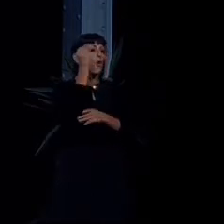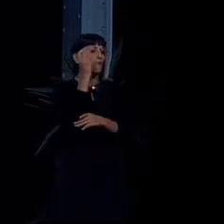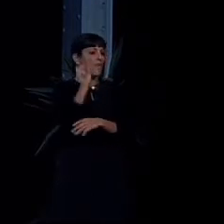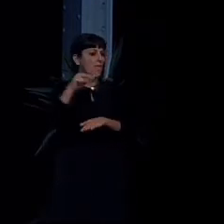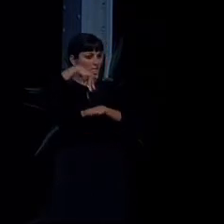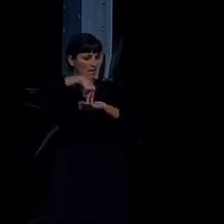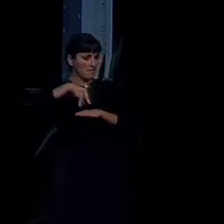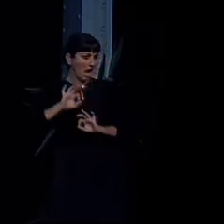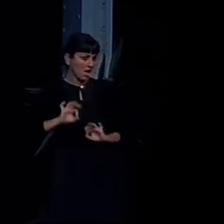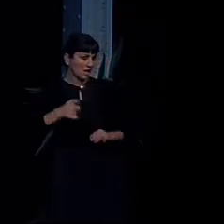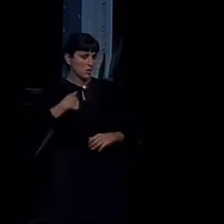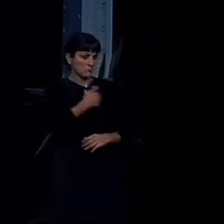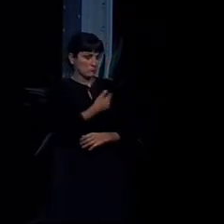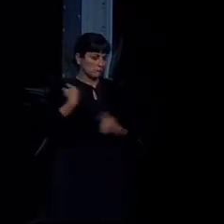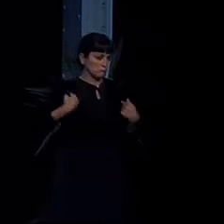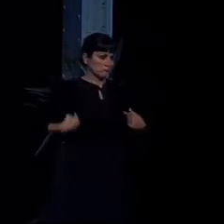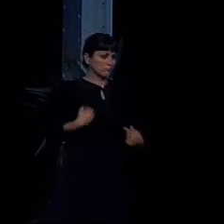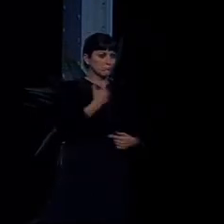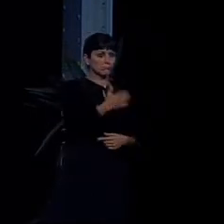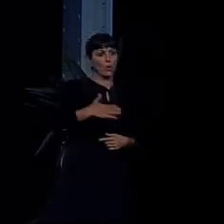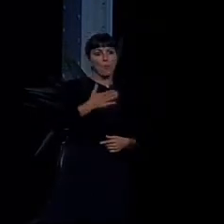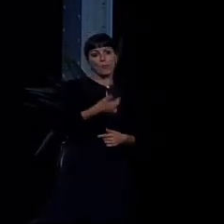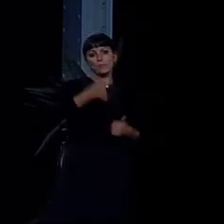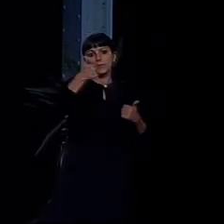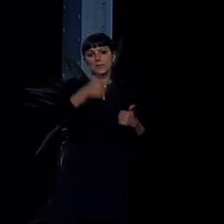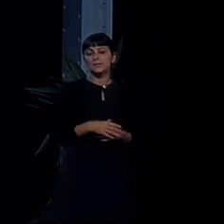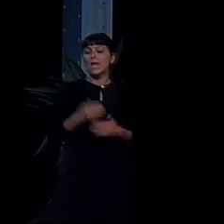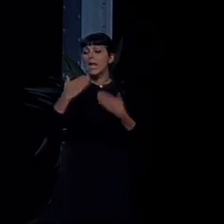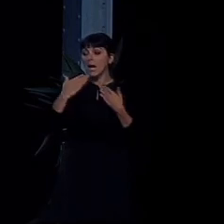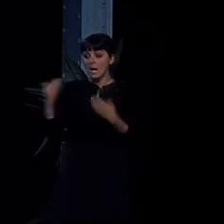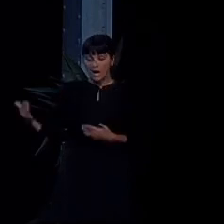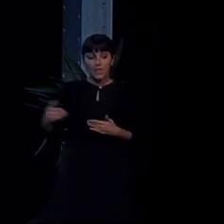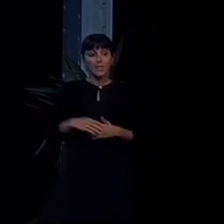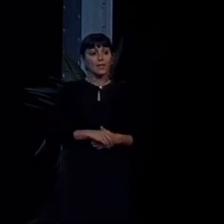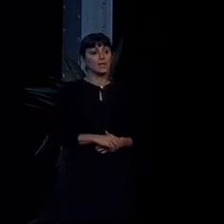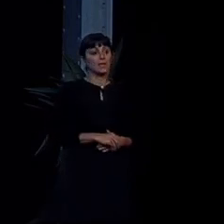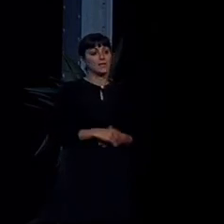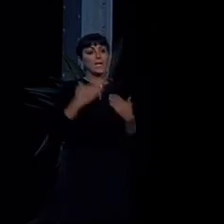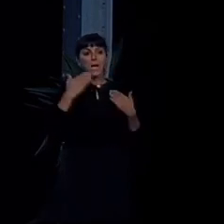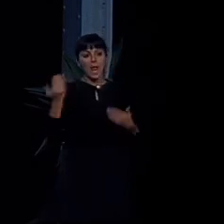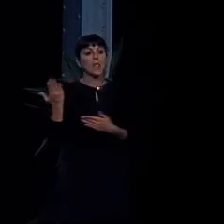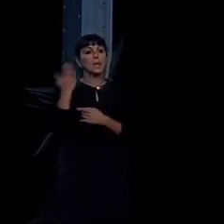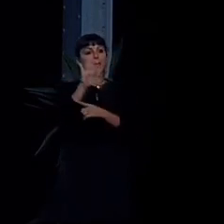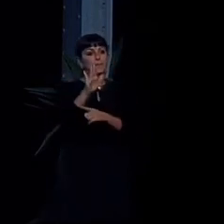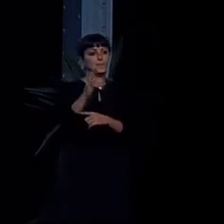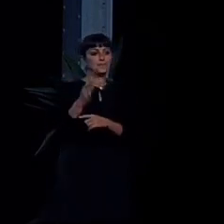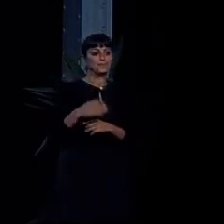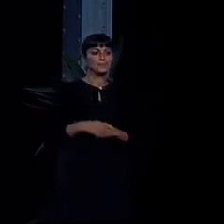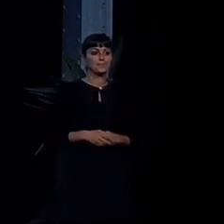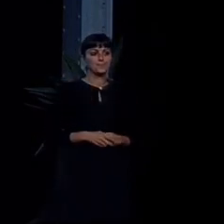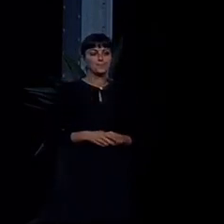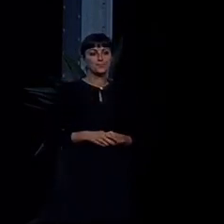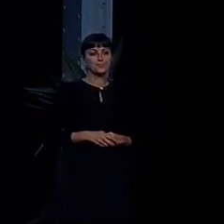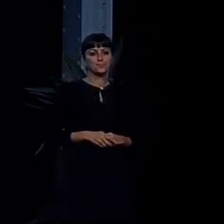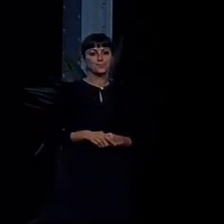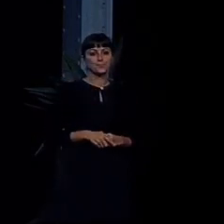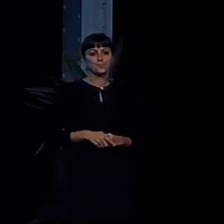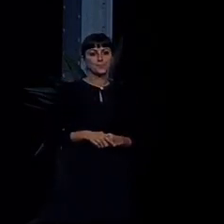pie, que me siento más cómoda. Muchas gracias por la presentación. También quiero dar las